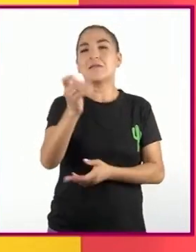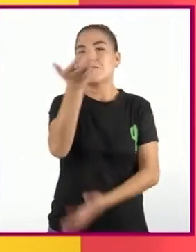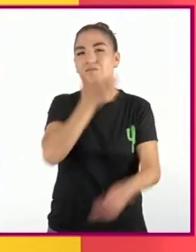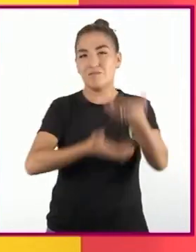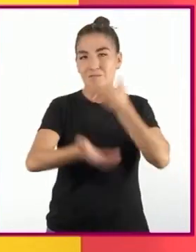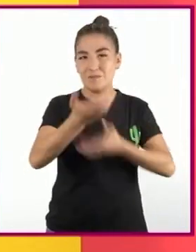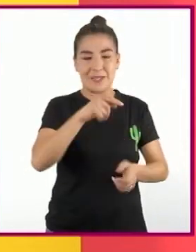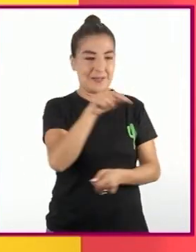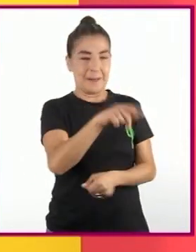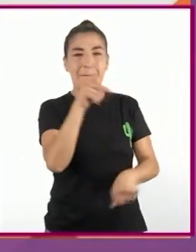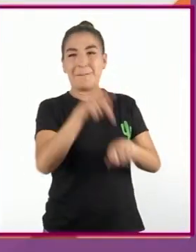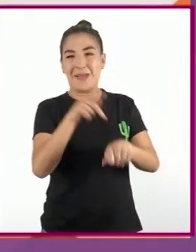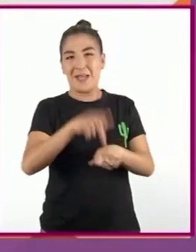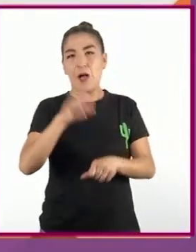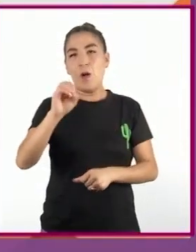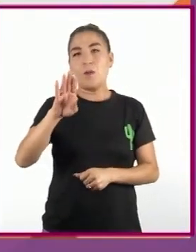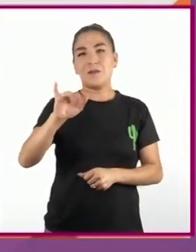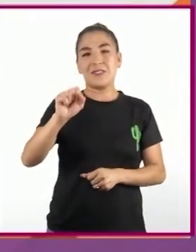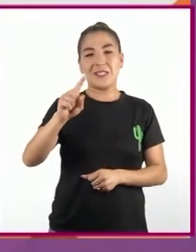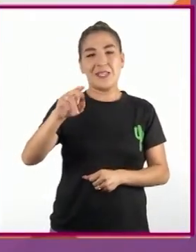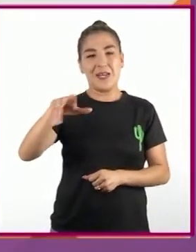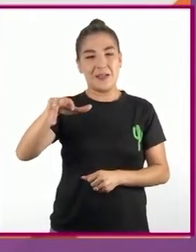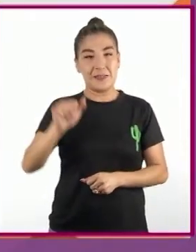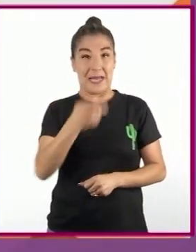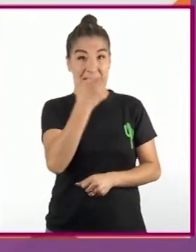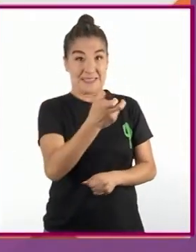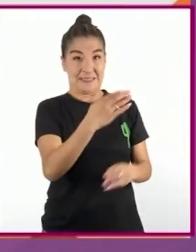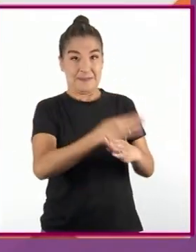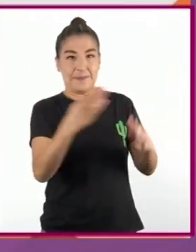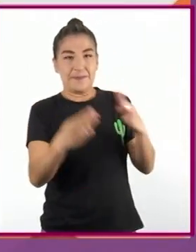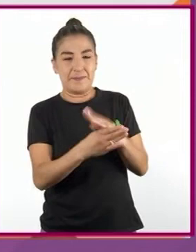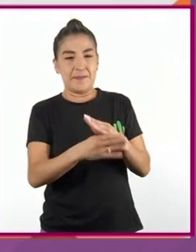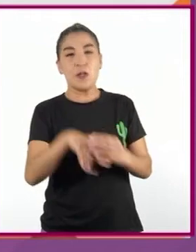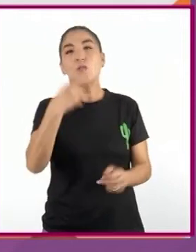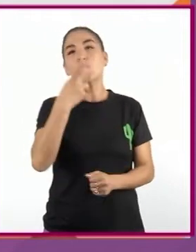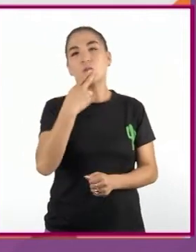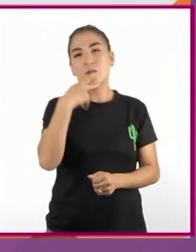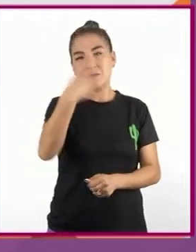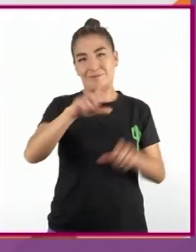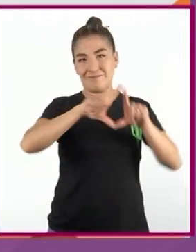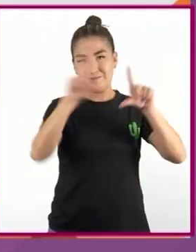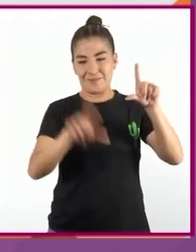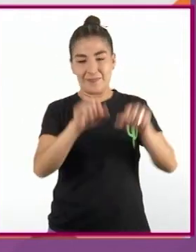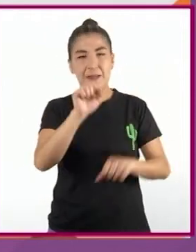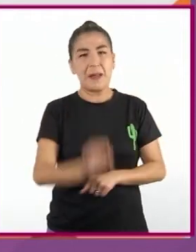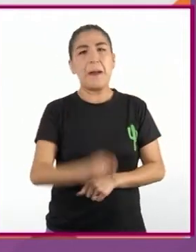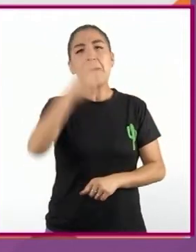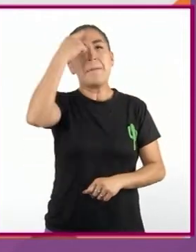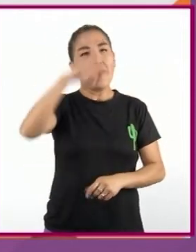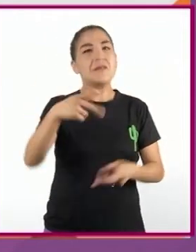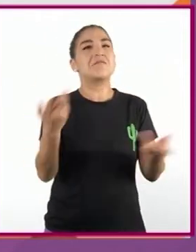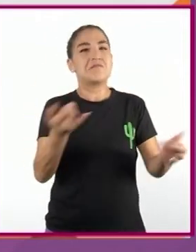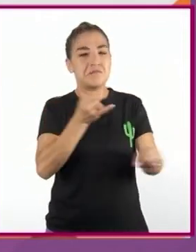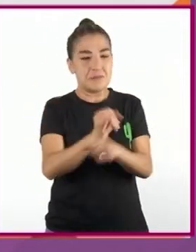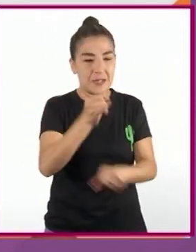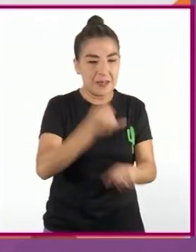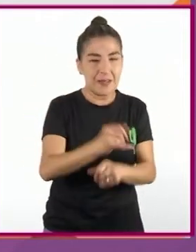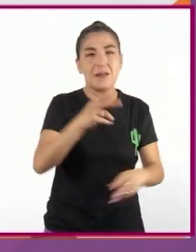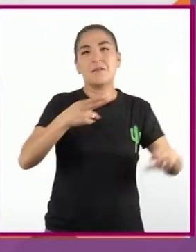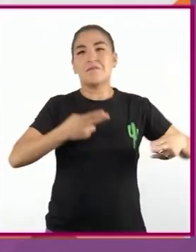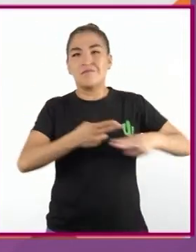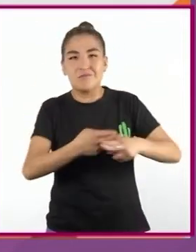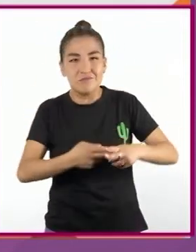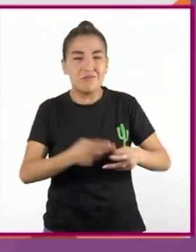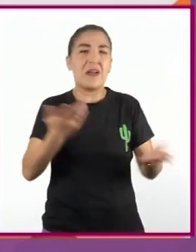comercio de la obsidiana. Esta materia prima, usada en Mesoamérica para la elaboración de armas e instrumentos de